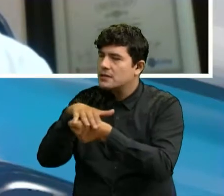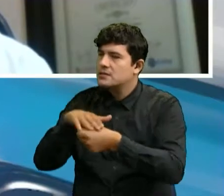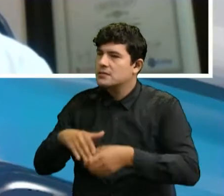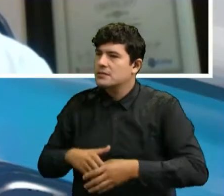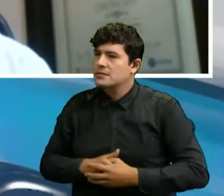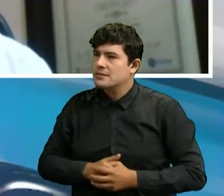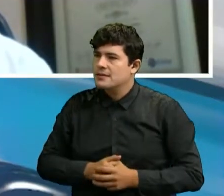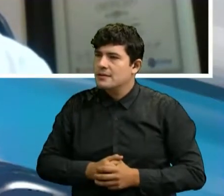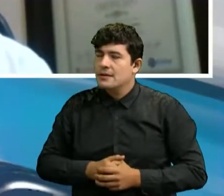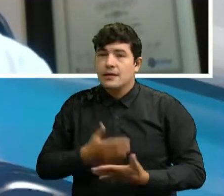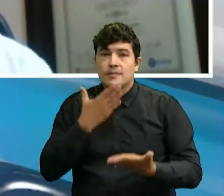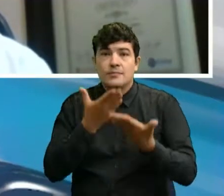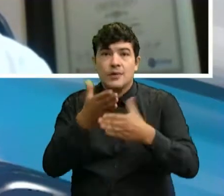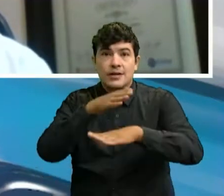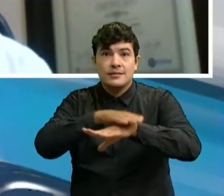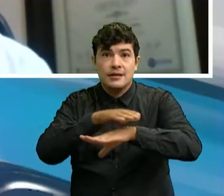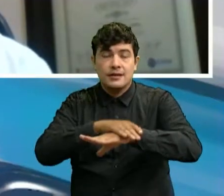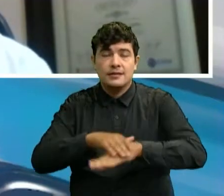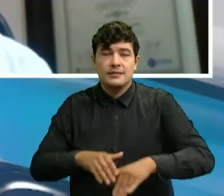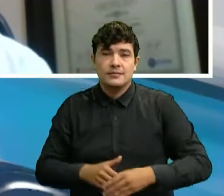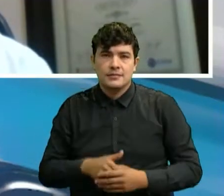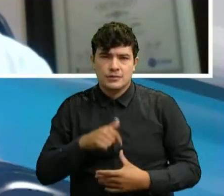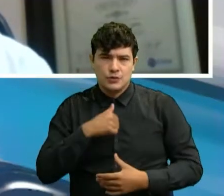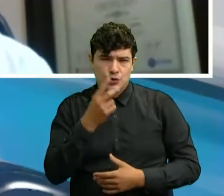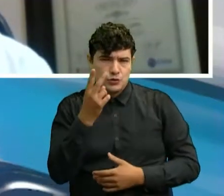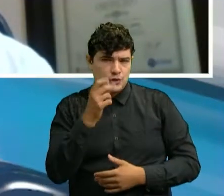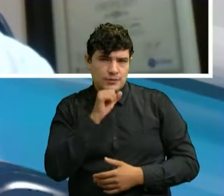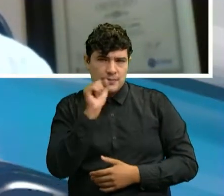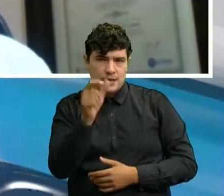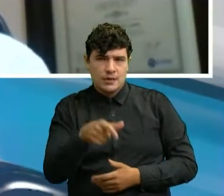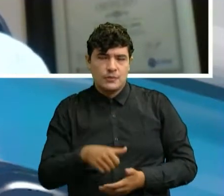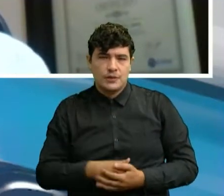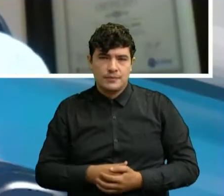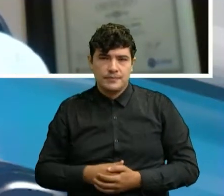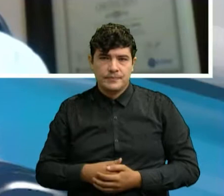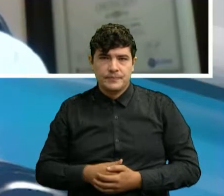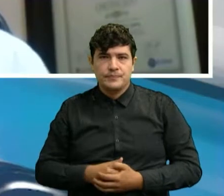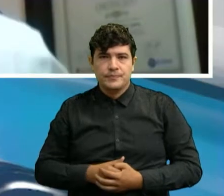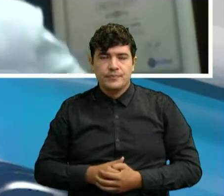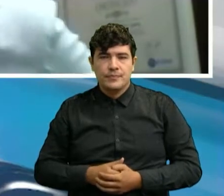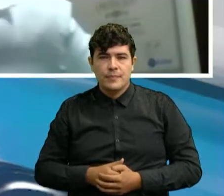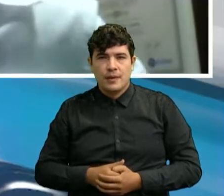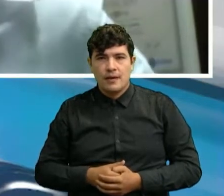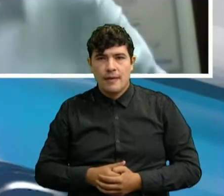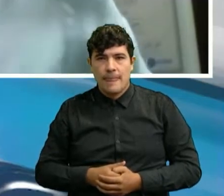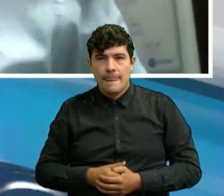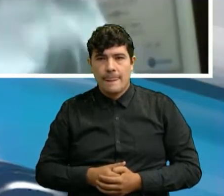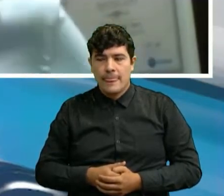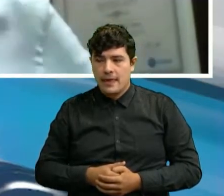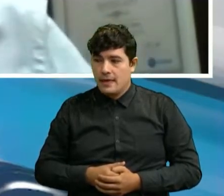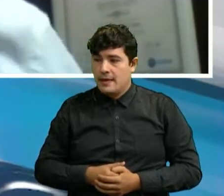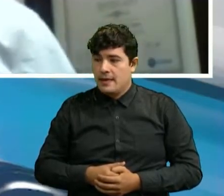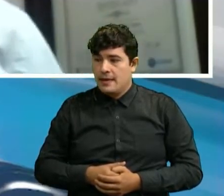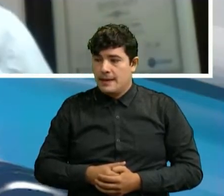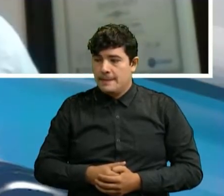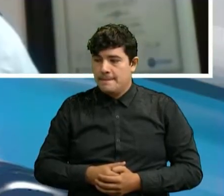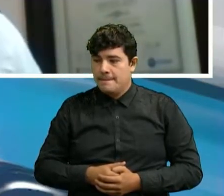Muy buenas tardes. Dos preguntitas. La primera, en mi tío está en un fondo de pensiones, tiene